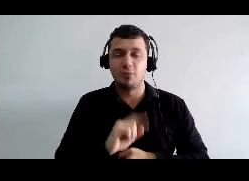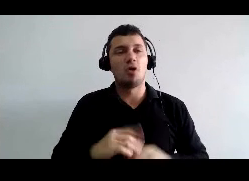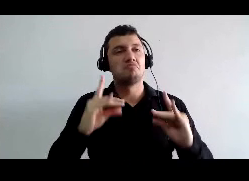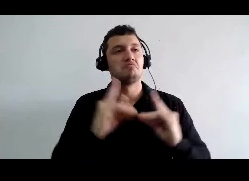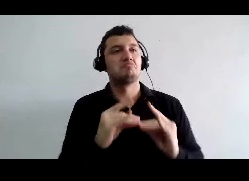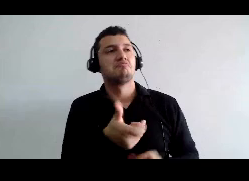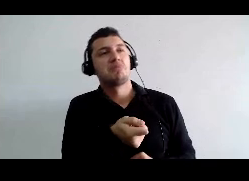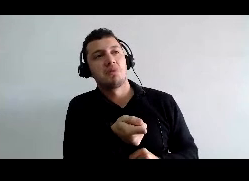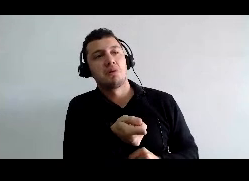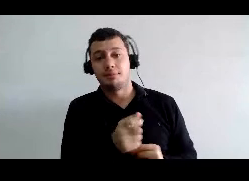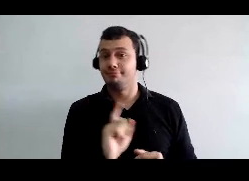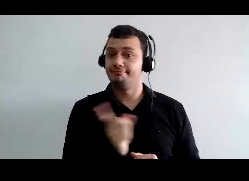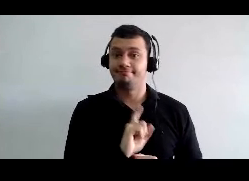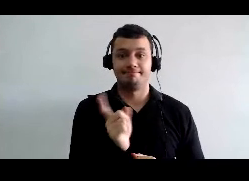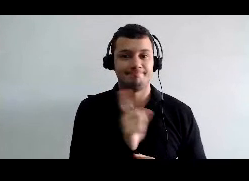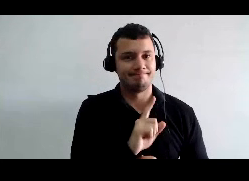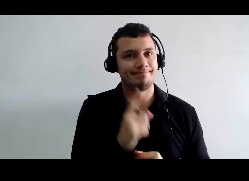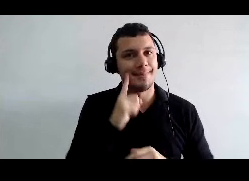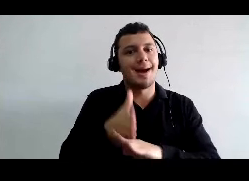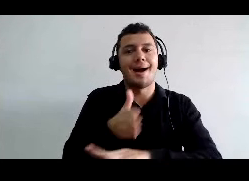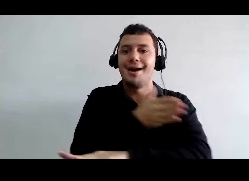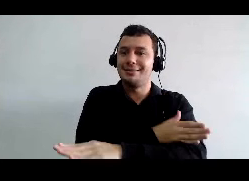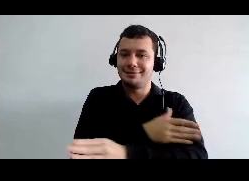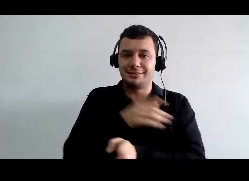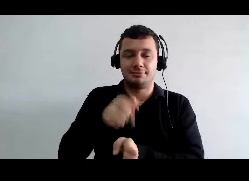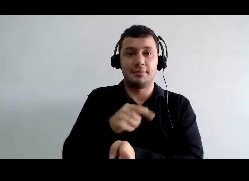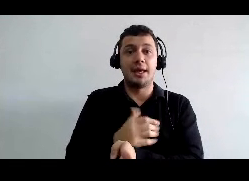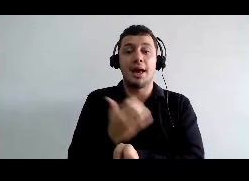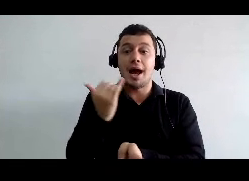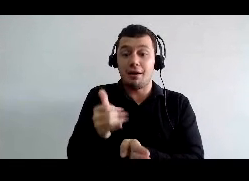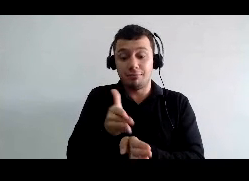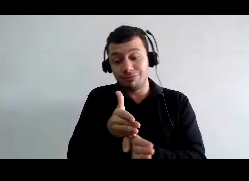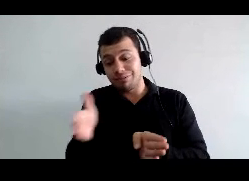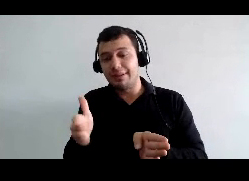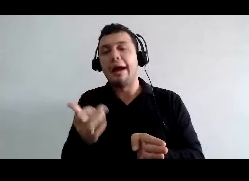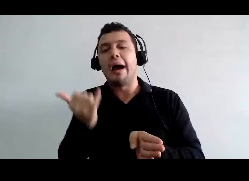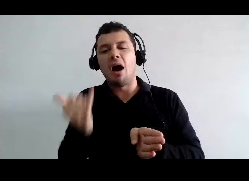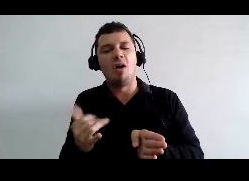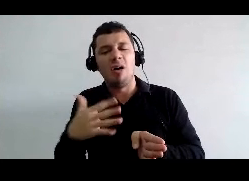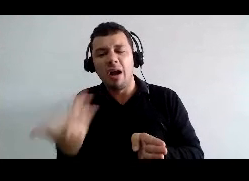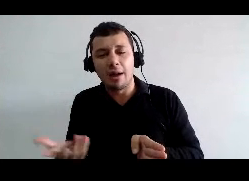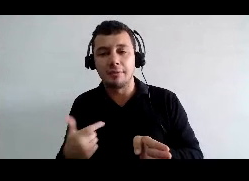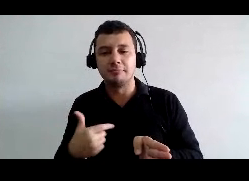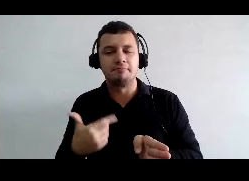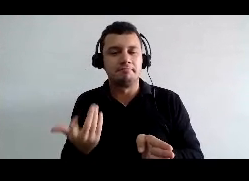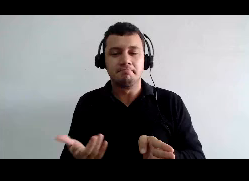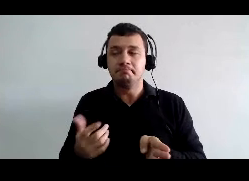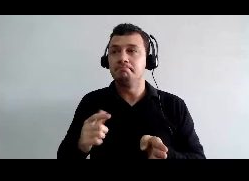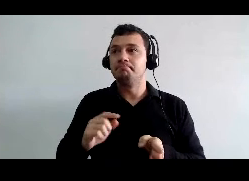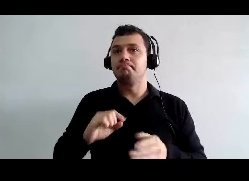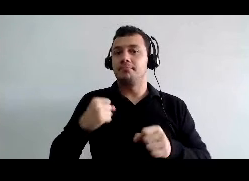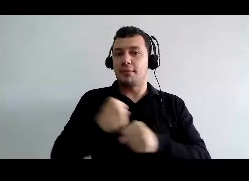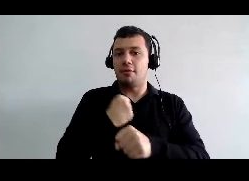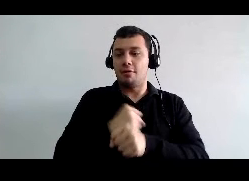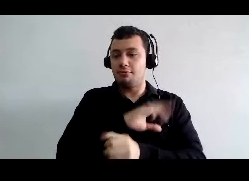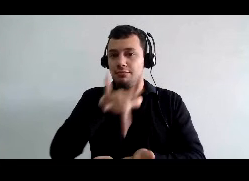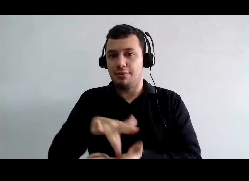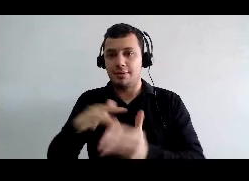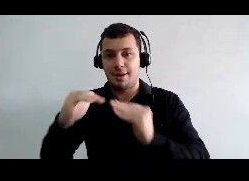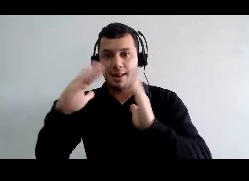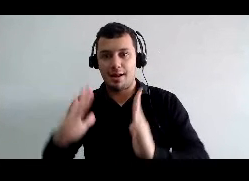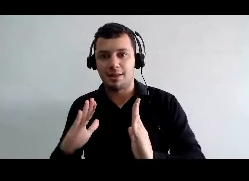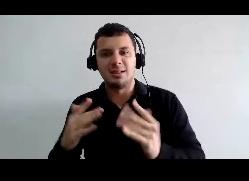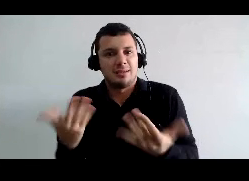que nos recomienda es que yo llegué, primero me cambié y después que voy a hacer todo lo que venía haciendo con mi familia. Y yo recuerdo que cuando tenía mis hijos